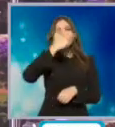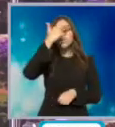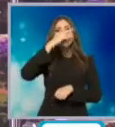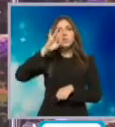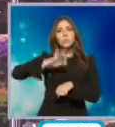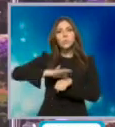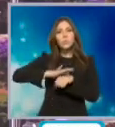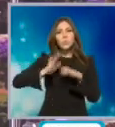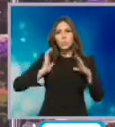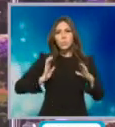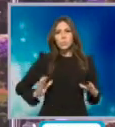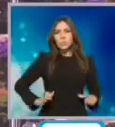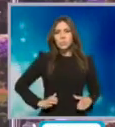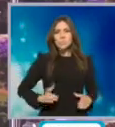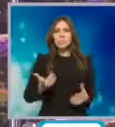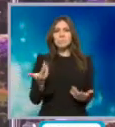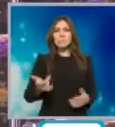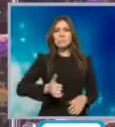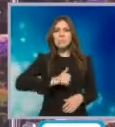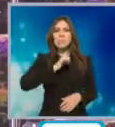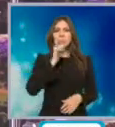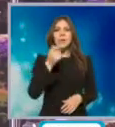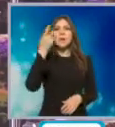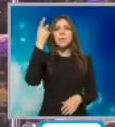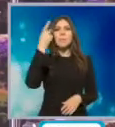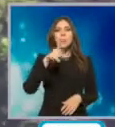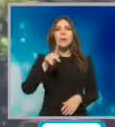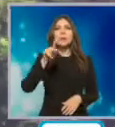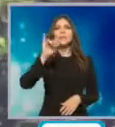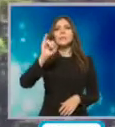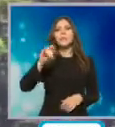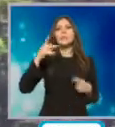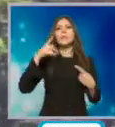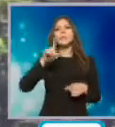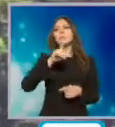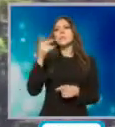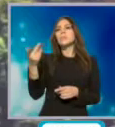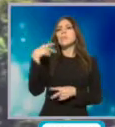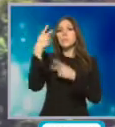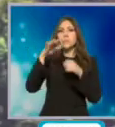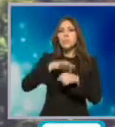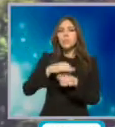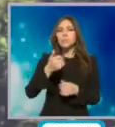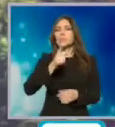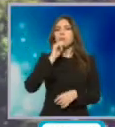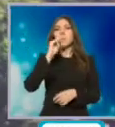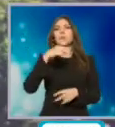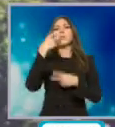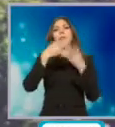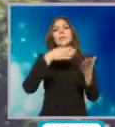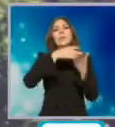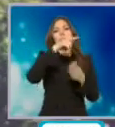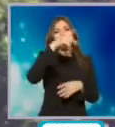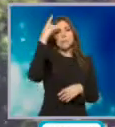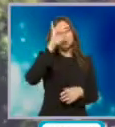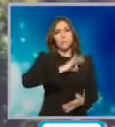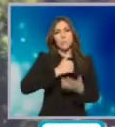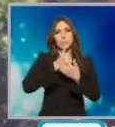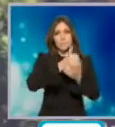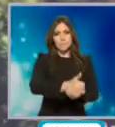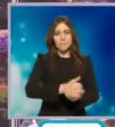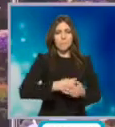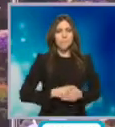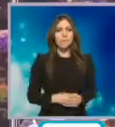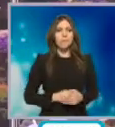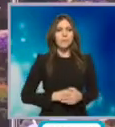el cuerpo y al final dejas precisamente una persona que sí te puede ayudar. Pero es que, ¿sabes qué? Por encima de estos síntomas, lo que